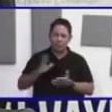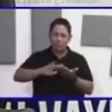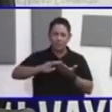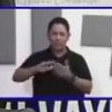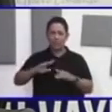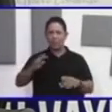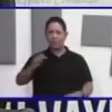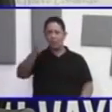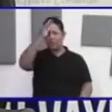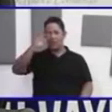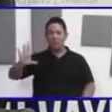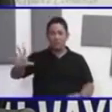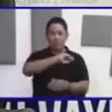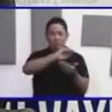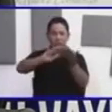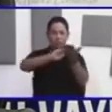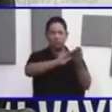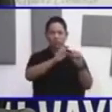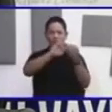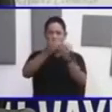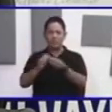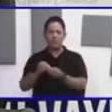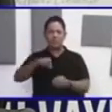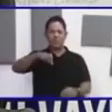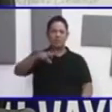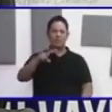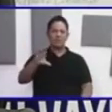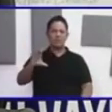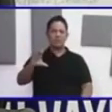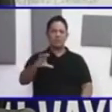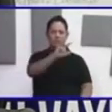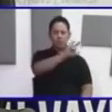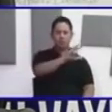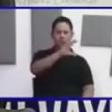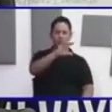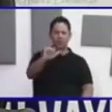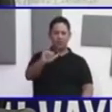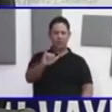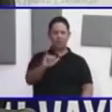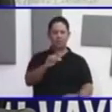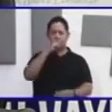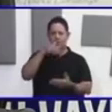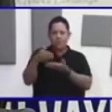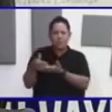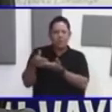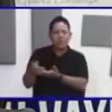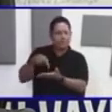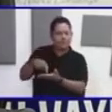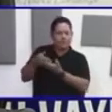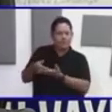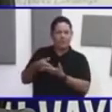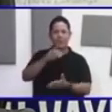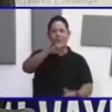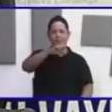existente, está en PVC. La unidad de cuidados intensivos, la UCI neonatal, también se hizo en